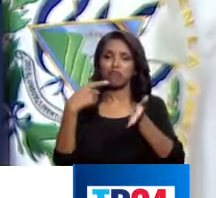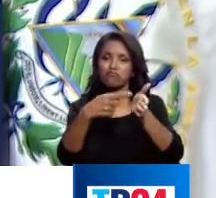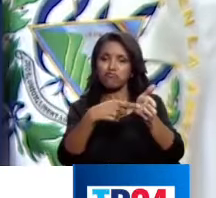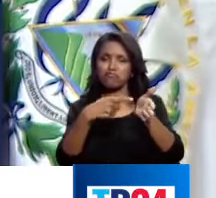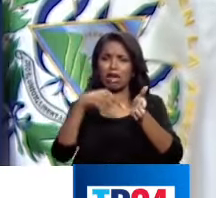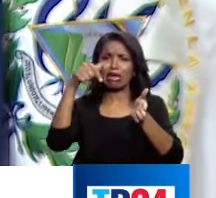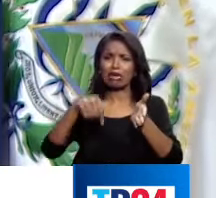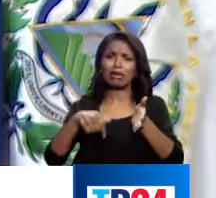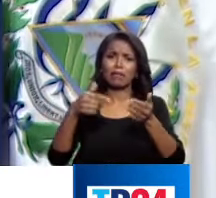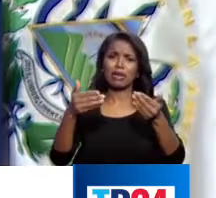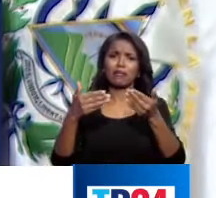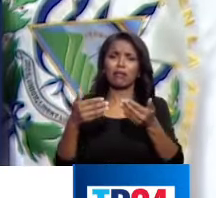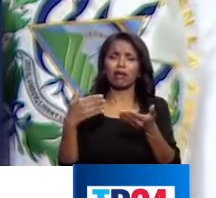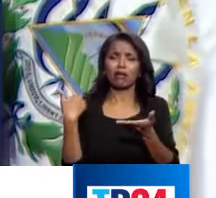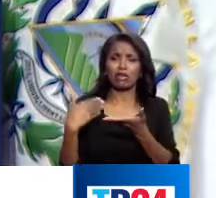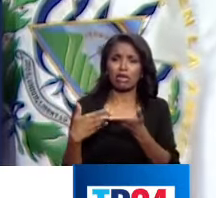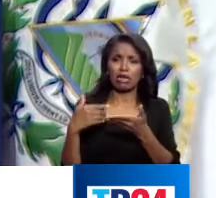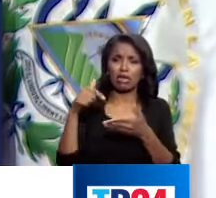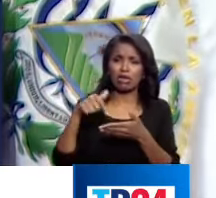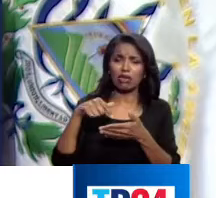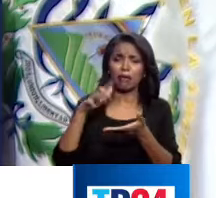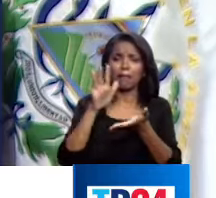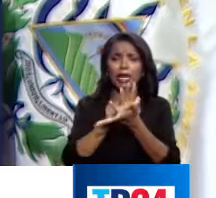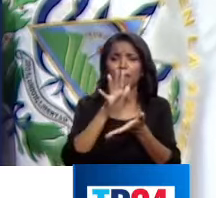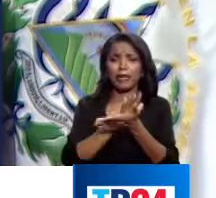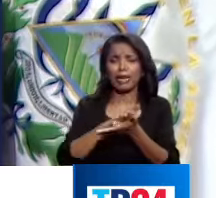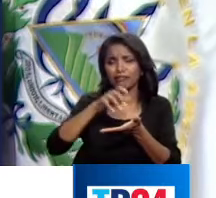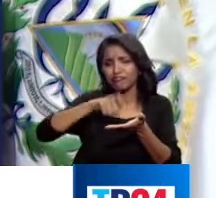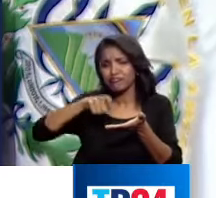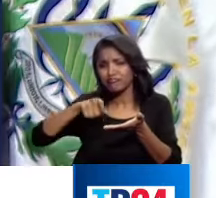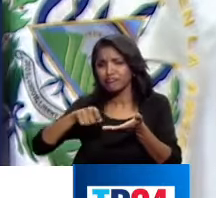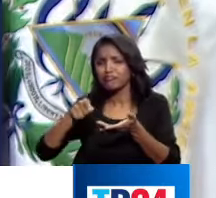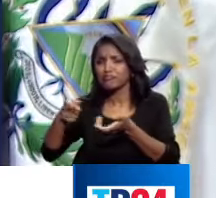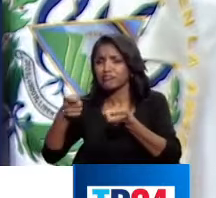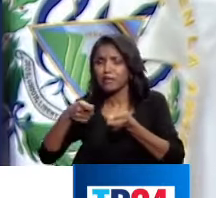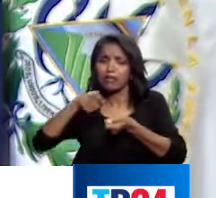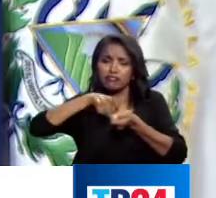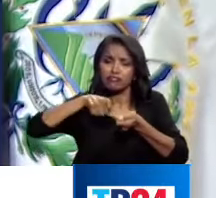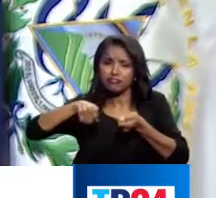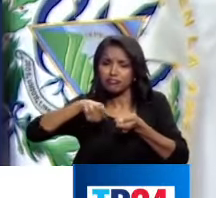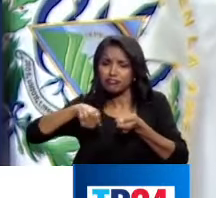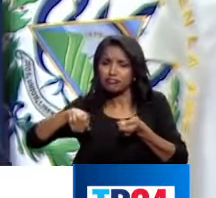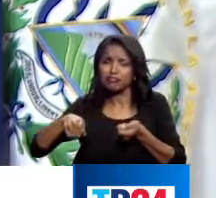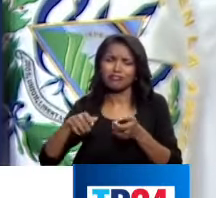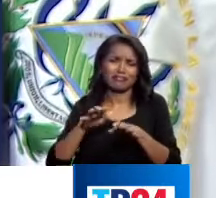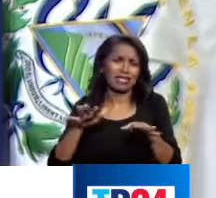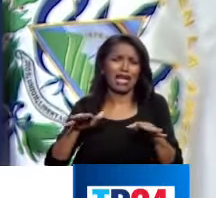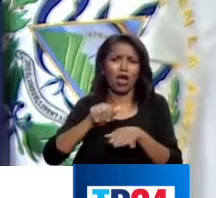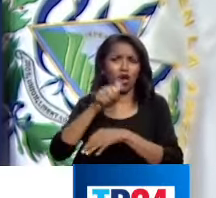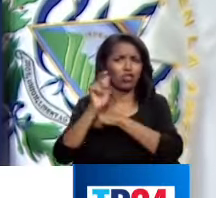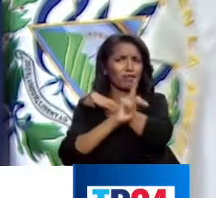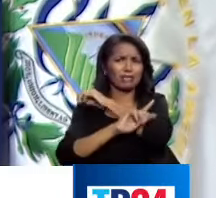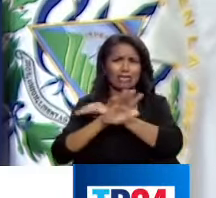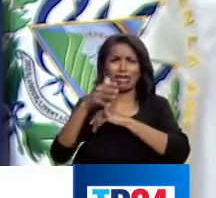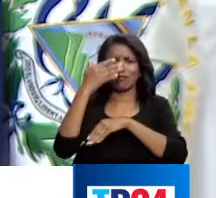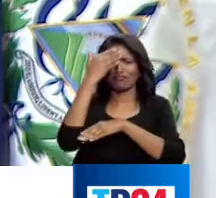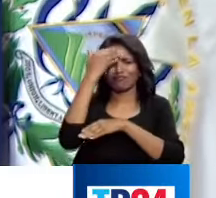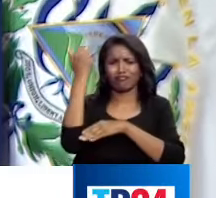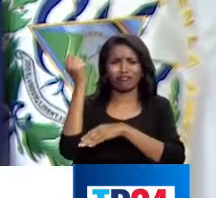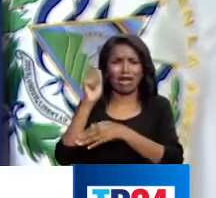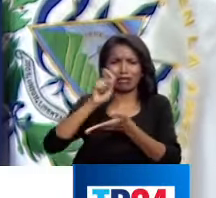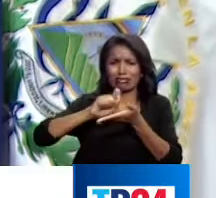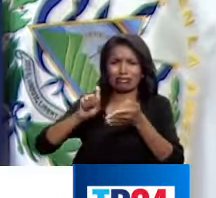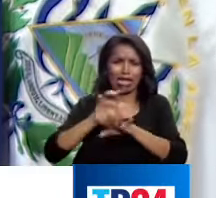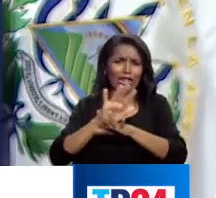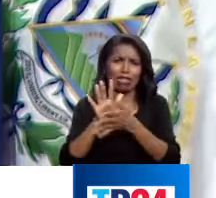llenar papeles cuando estamos llegando al país. Muchos otros destinos han pasado ya han dejado eso atrás hace mucho tiempo.